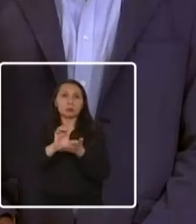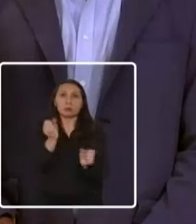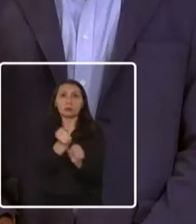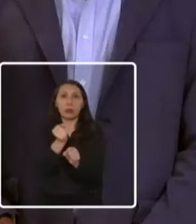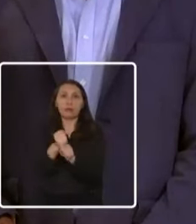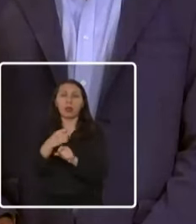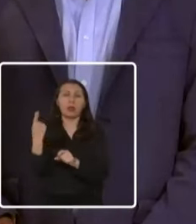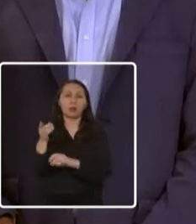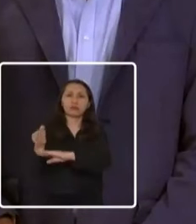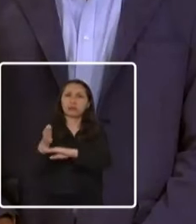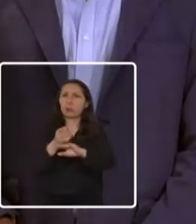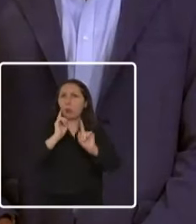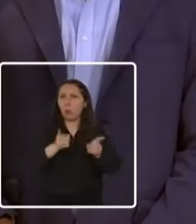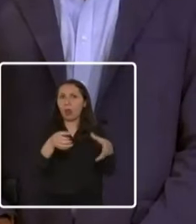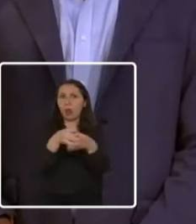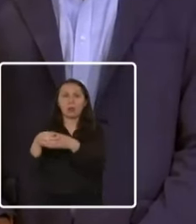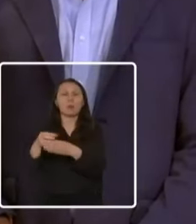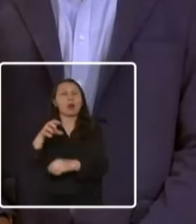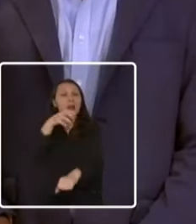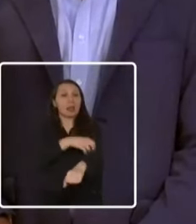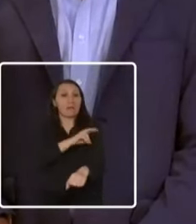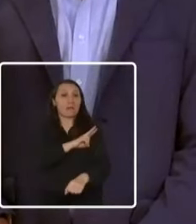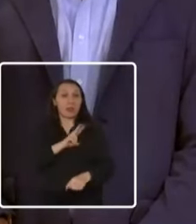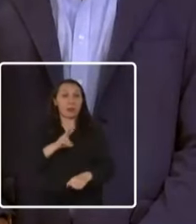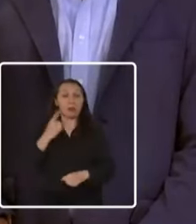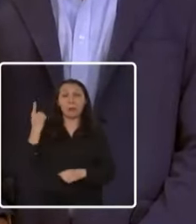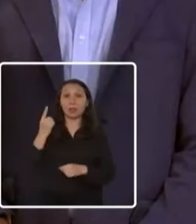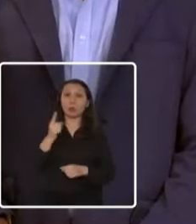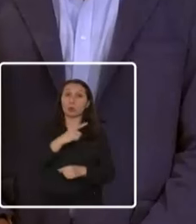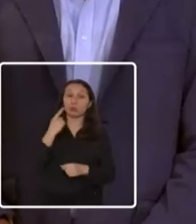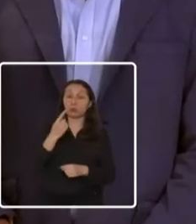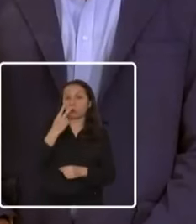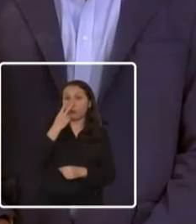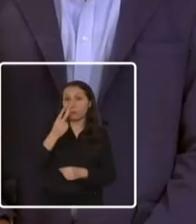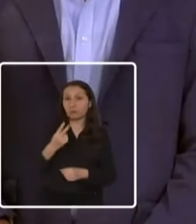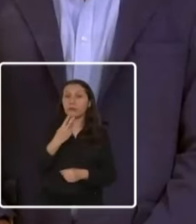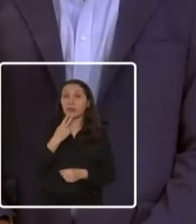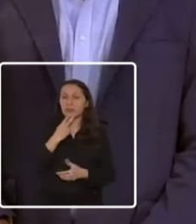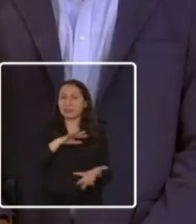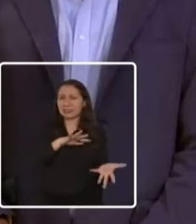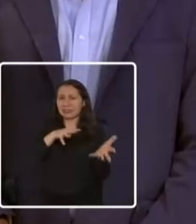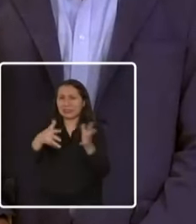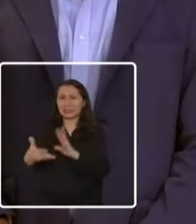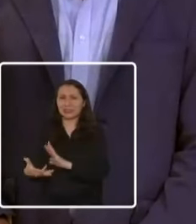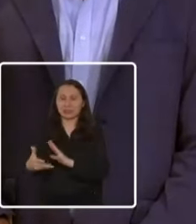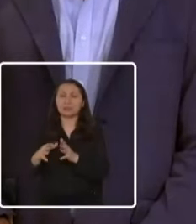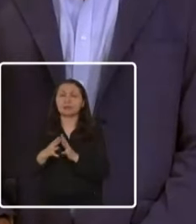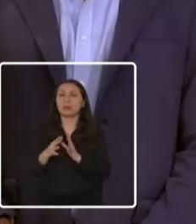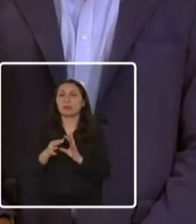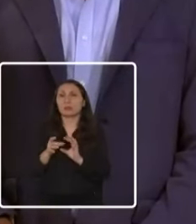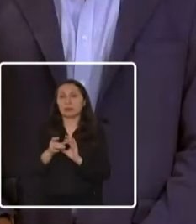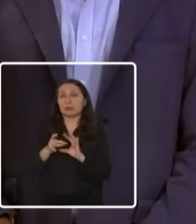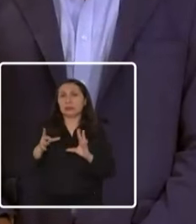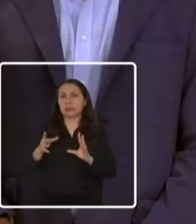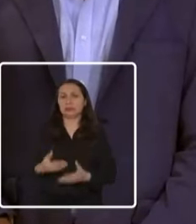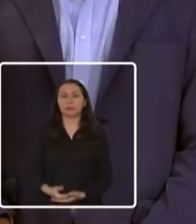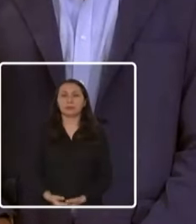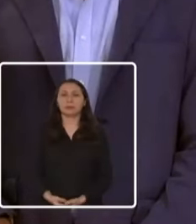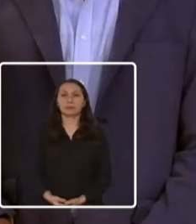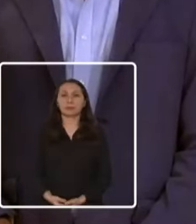de los equipos en terreno, en la región de Valparaíso, particularmente donde hemos vivido la catástrofe de forma más